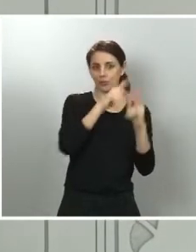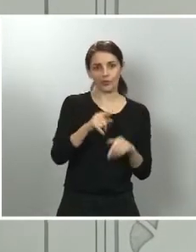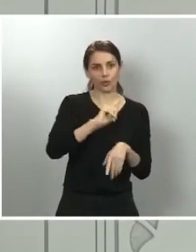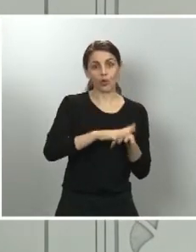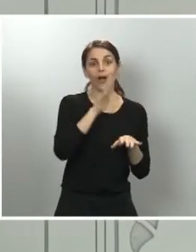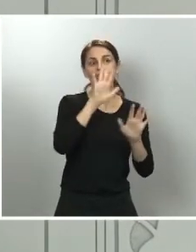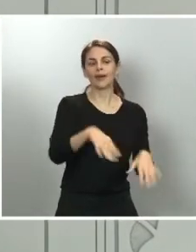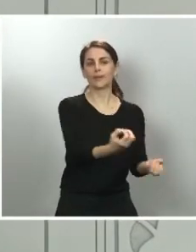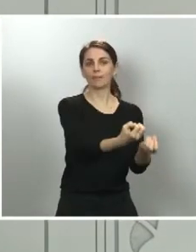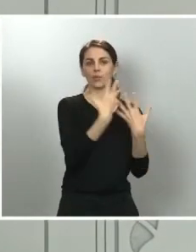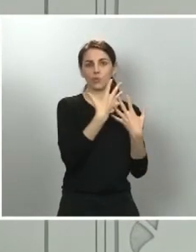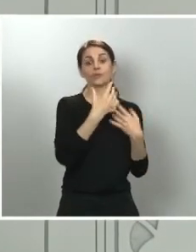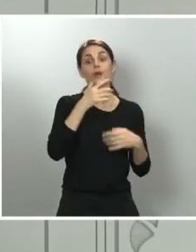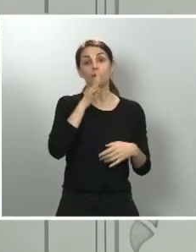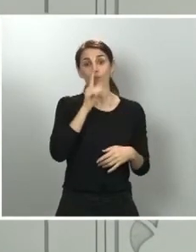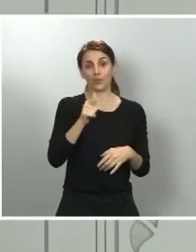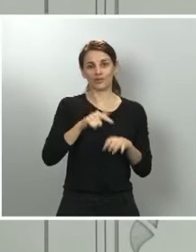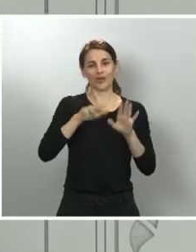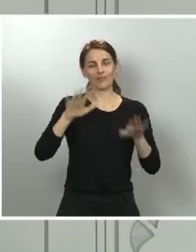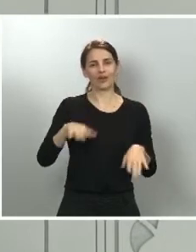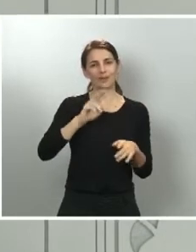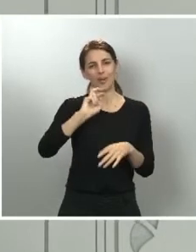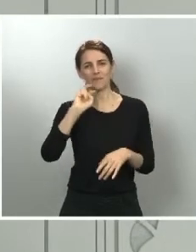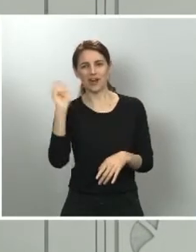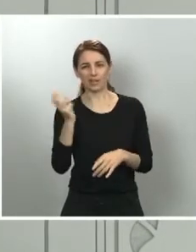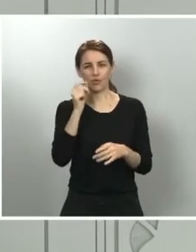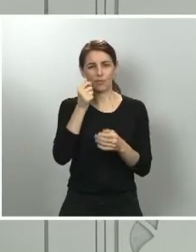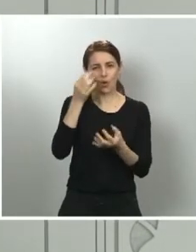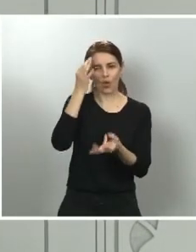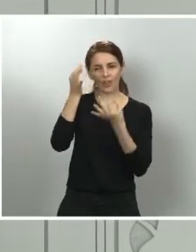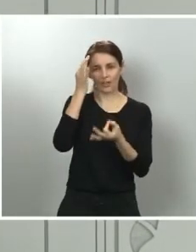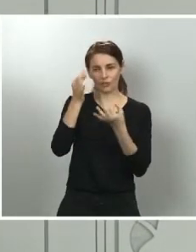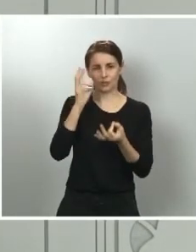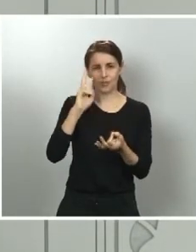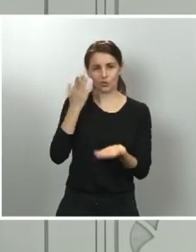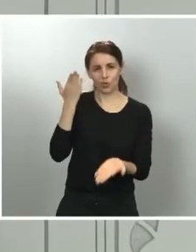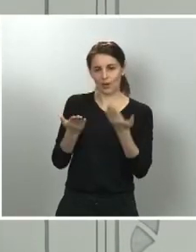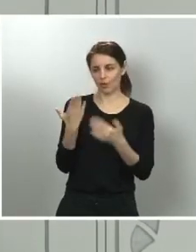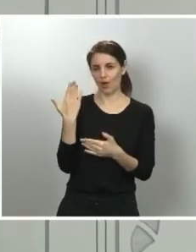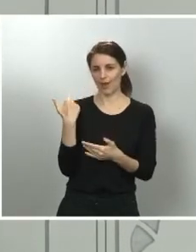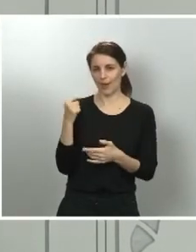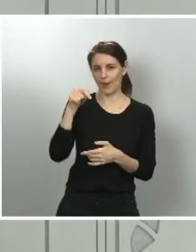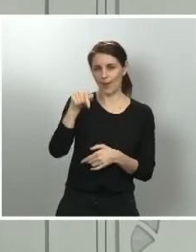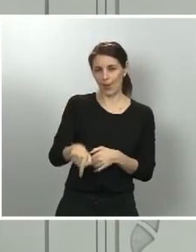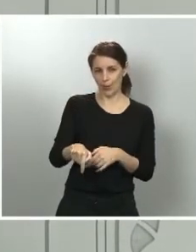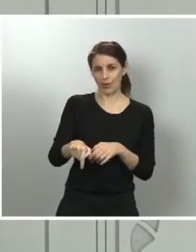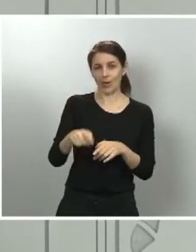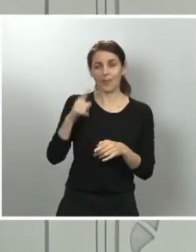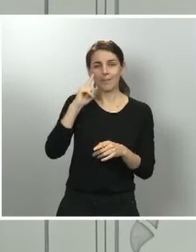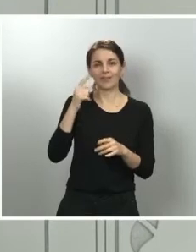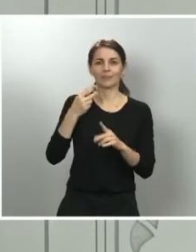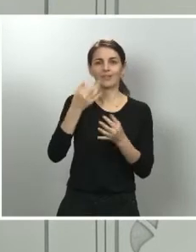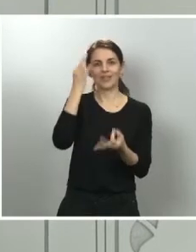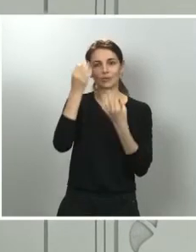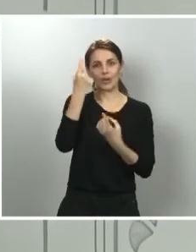que si hacemos las restas entre ayer y hoy aunque no coincidan exactamente los datos pero la